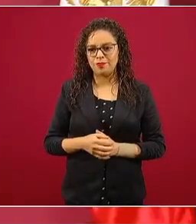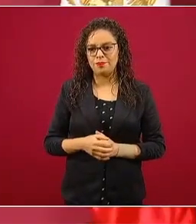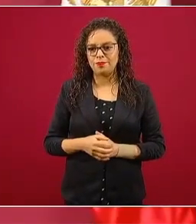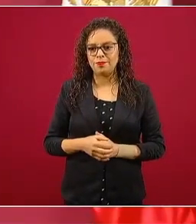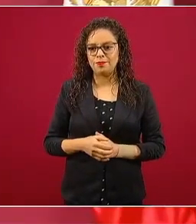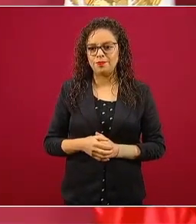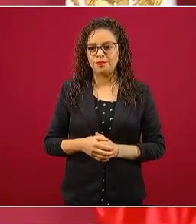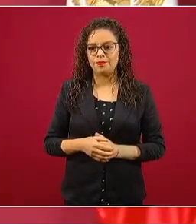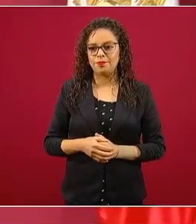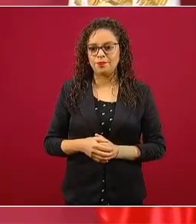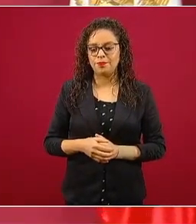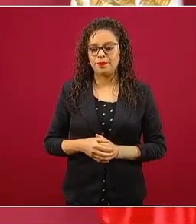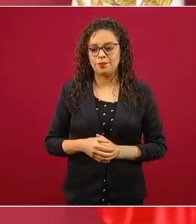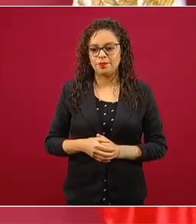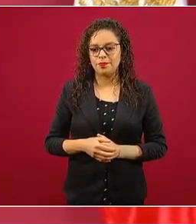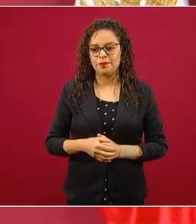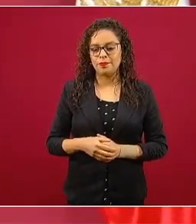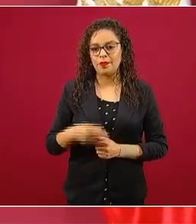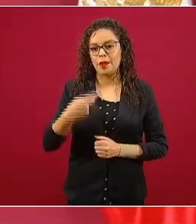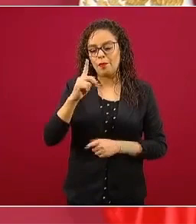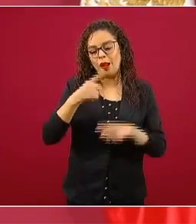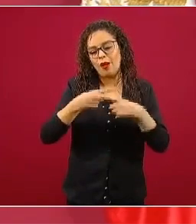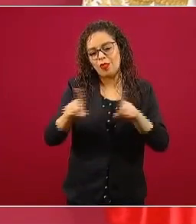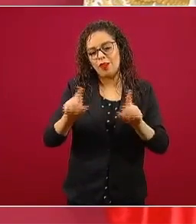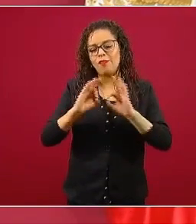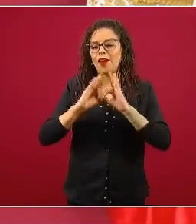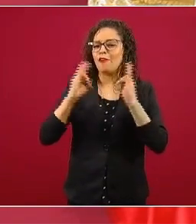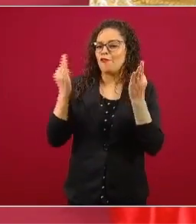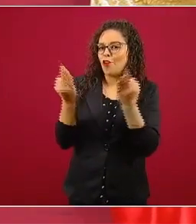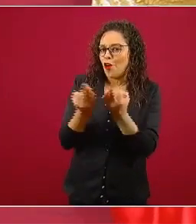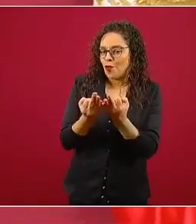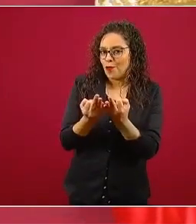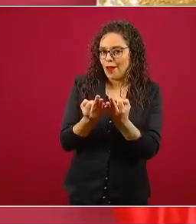expresarlo de otra manera,